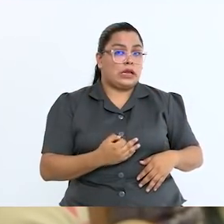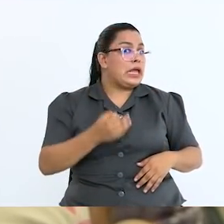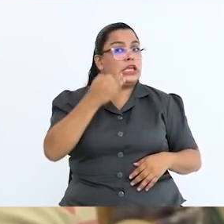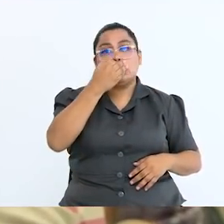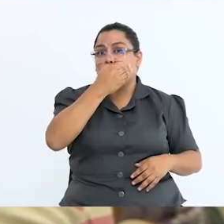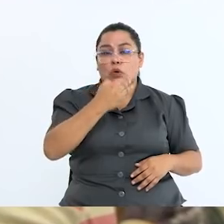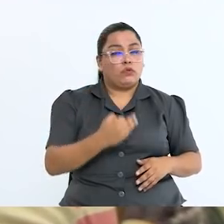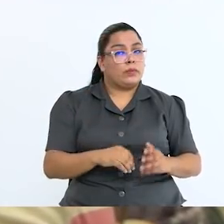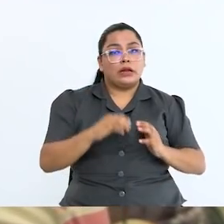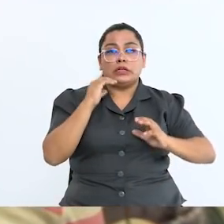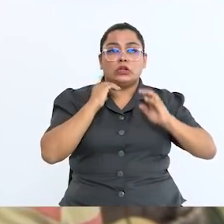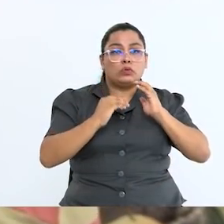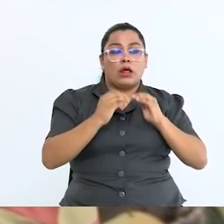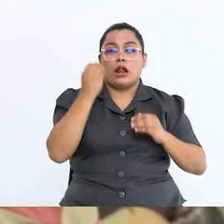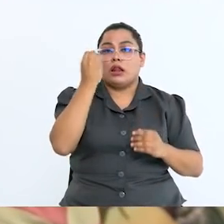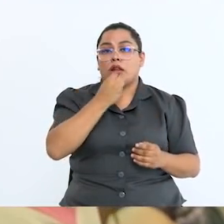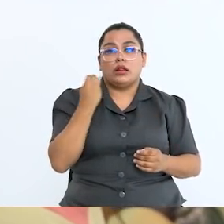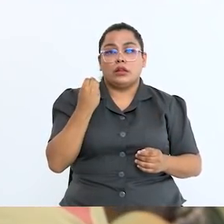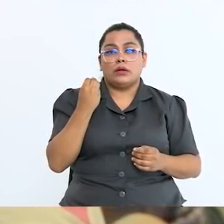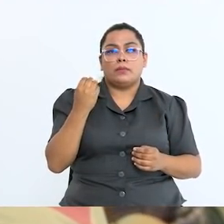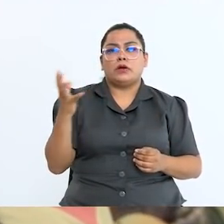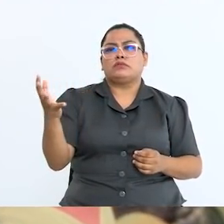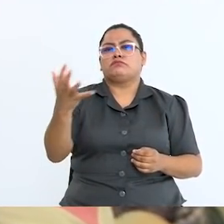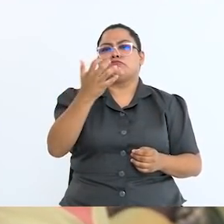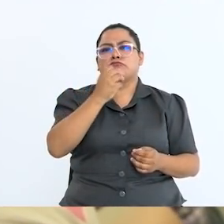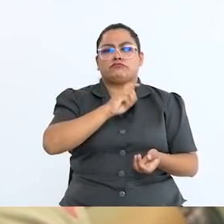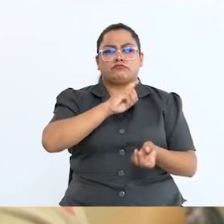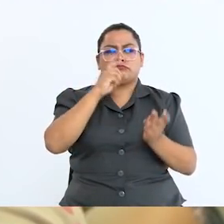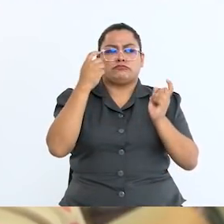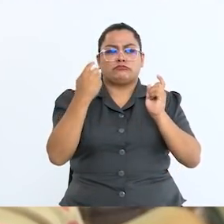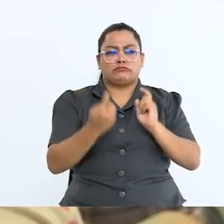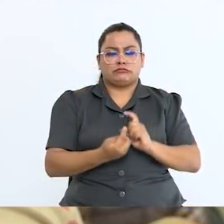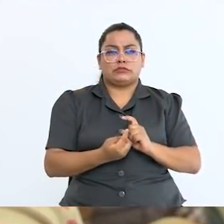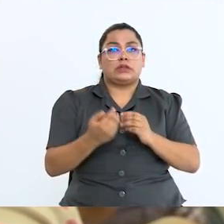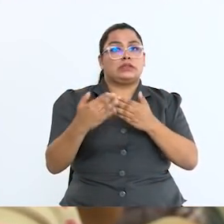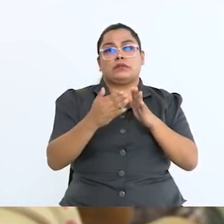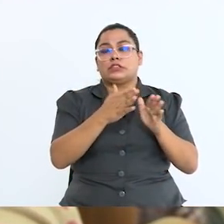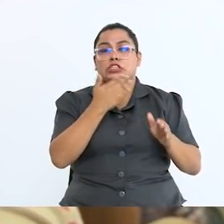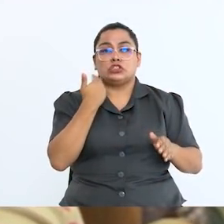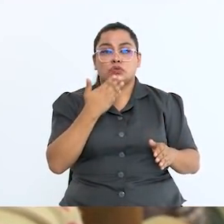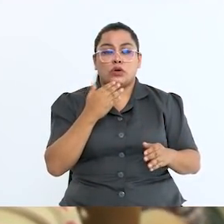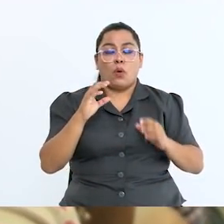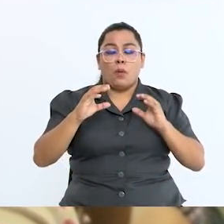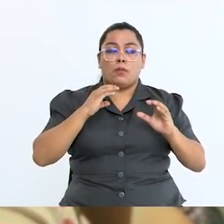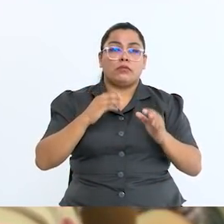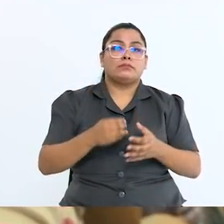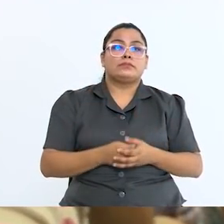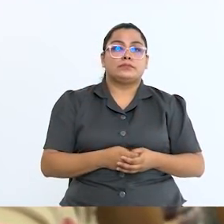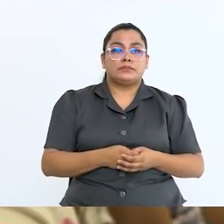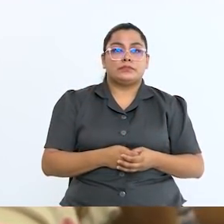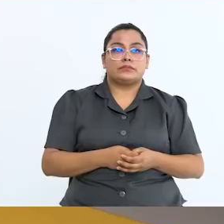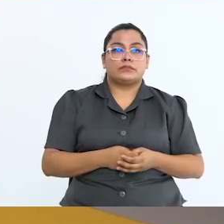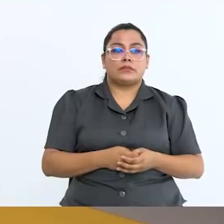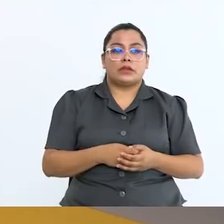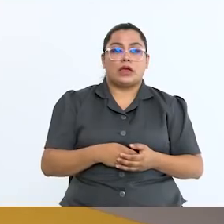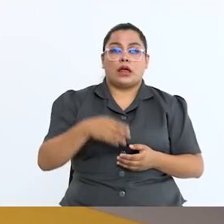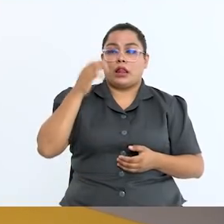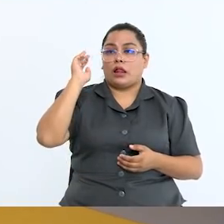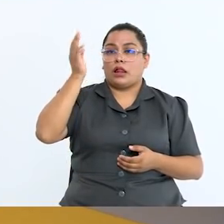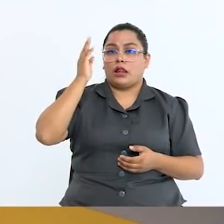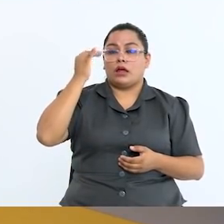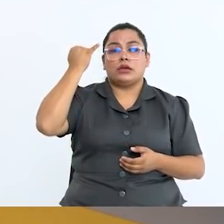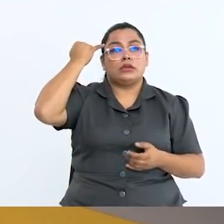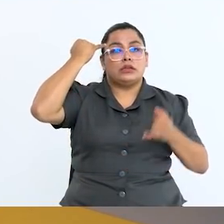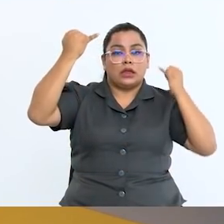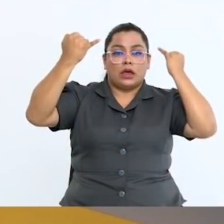e informales de comunicación oral a fin de alcanzar la adecuación y corrección en diversas situaciones comunicativas.